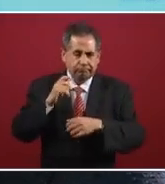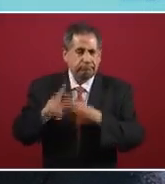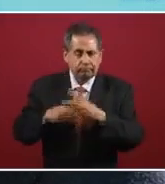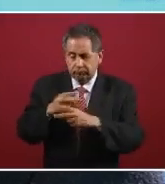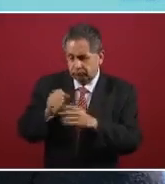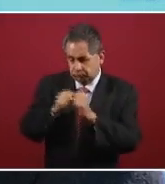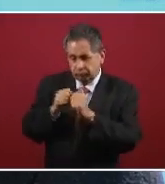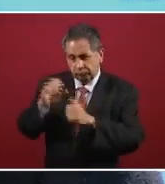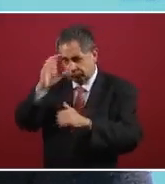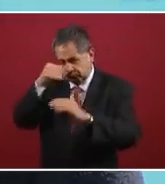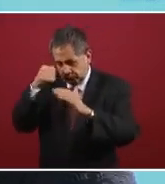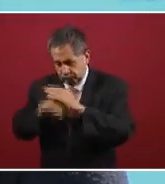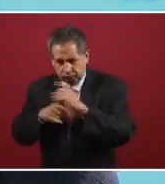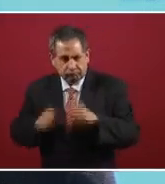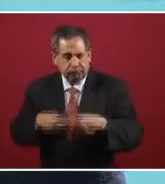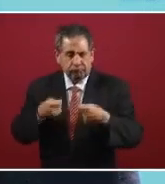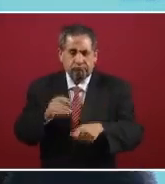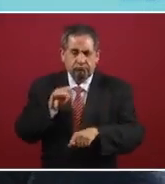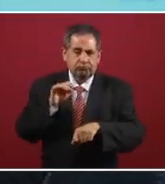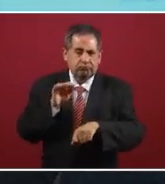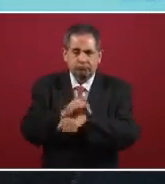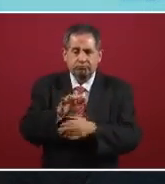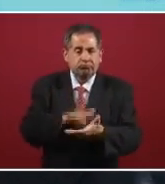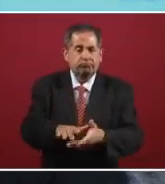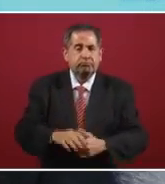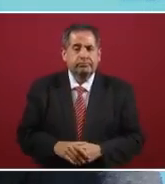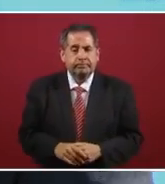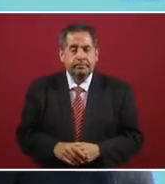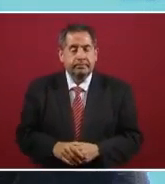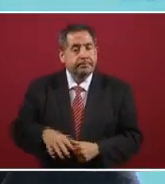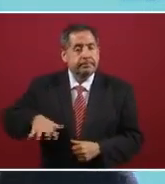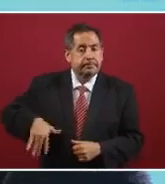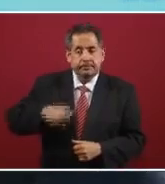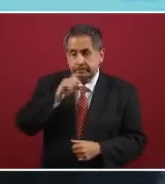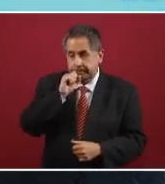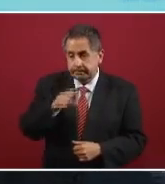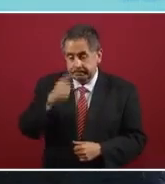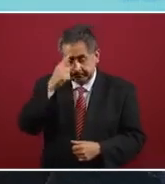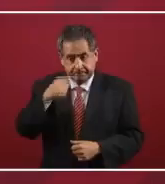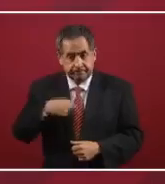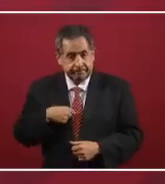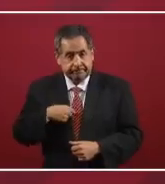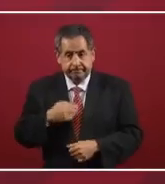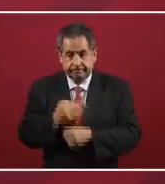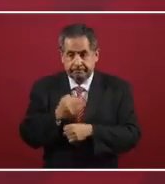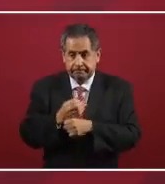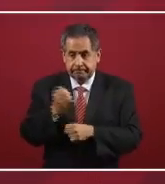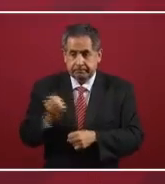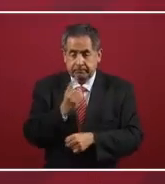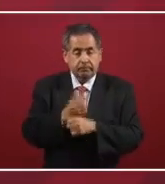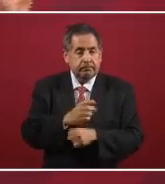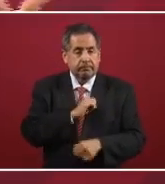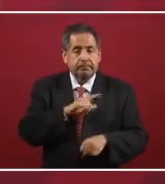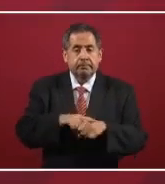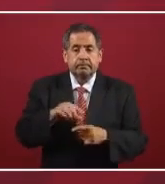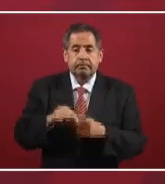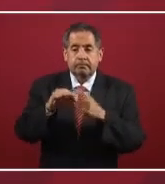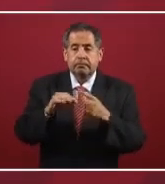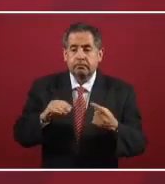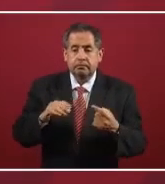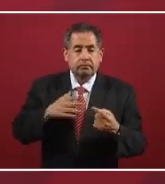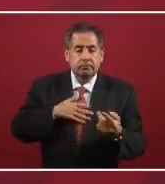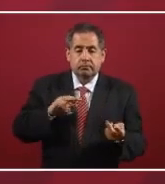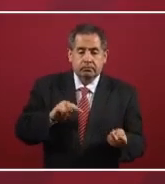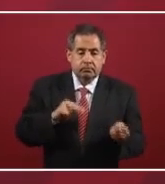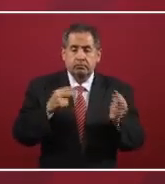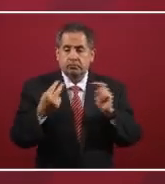y técnico que amerita. Como se había comentado también, para mí esta es una oportunidad especial porque yo vengo del otro lado de la